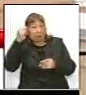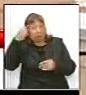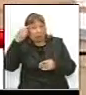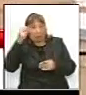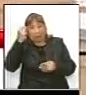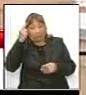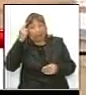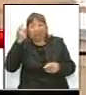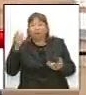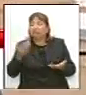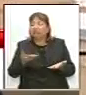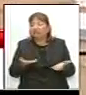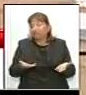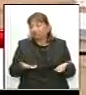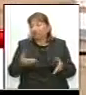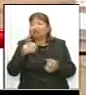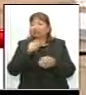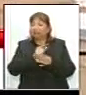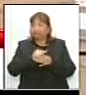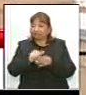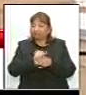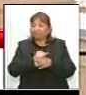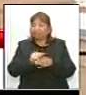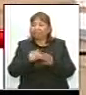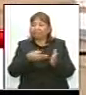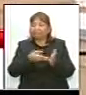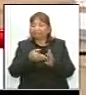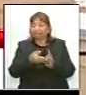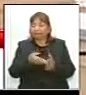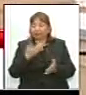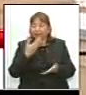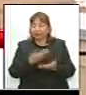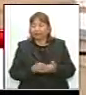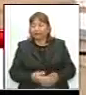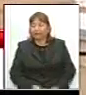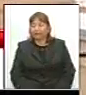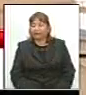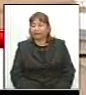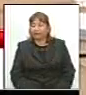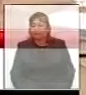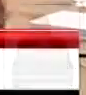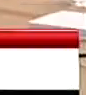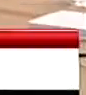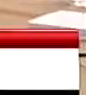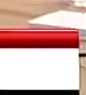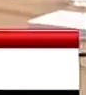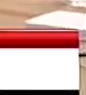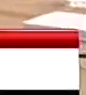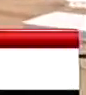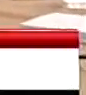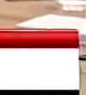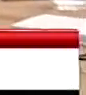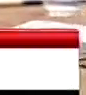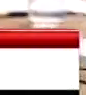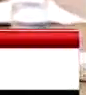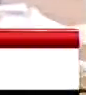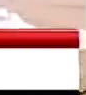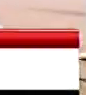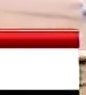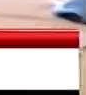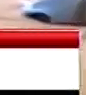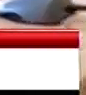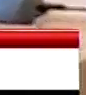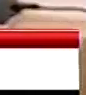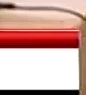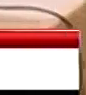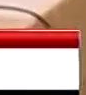la práctica lo dirime. Y la práctica siempre ha sido de ese modo. Gracias. Congresista Choquehuanca, puede contar. Así es. Voy